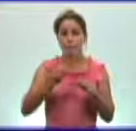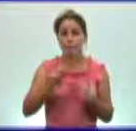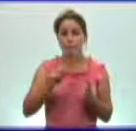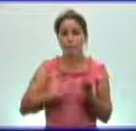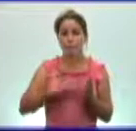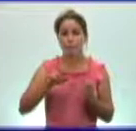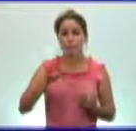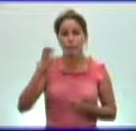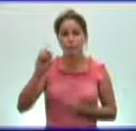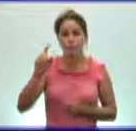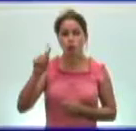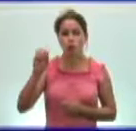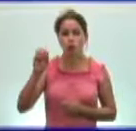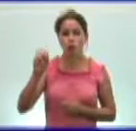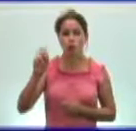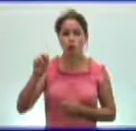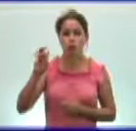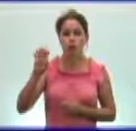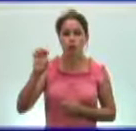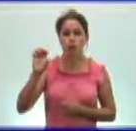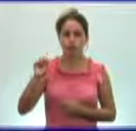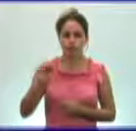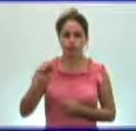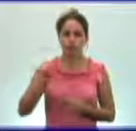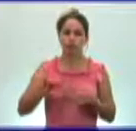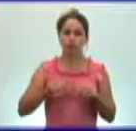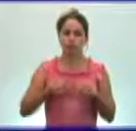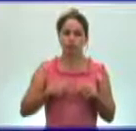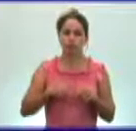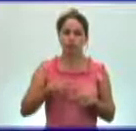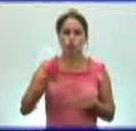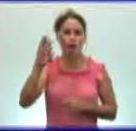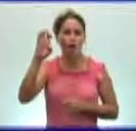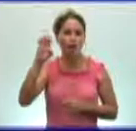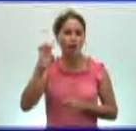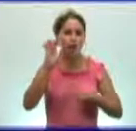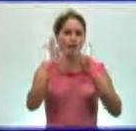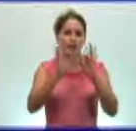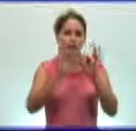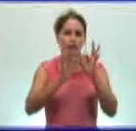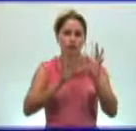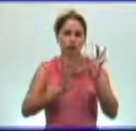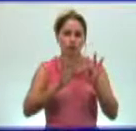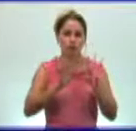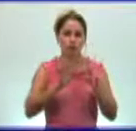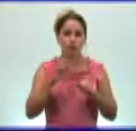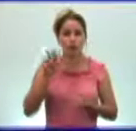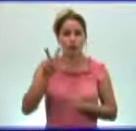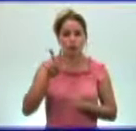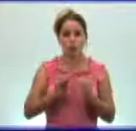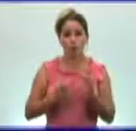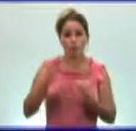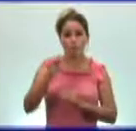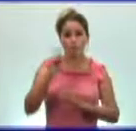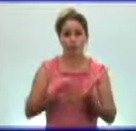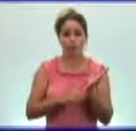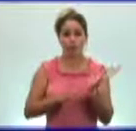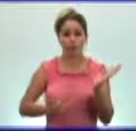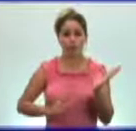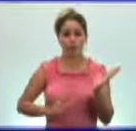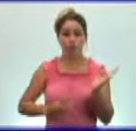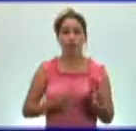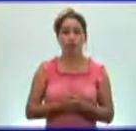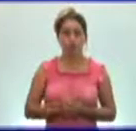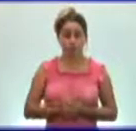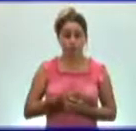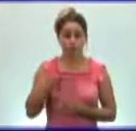6 electrones del tipo P, que son los electrones que se encuentran en el segundo nivel de energía, en los subniveles del tipo P, que tengan un total de 6